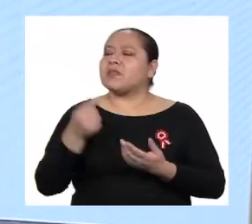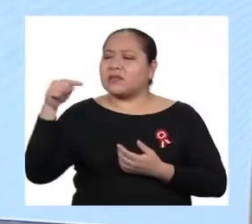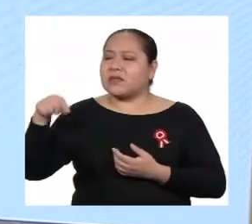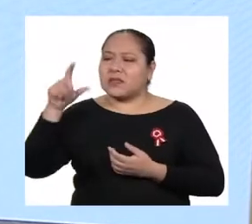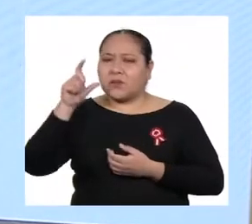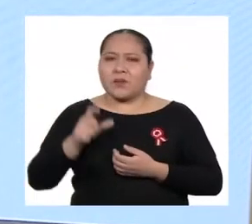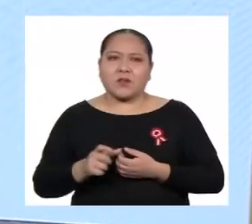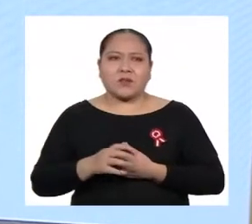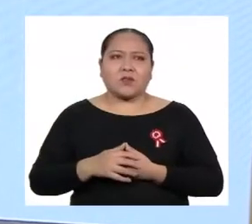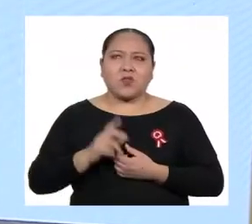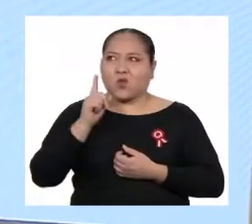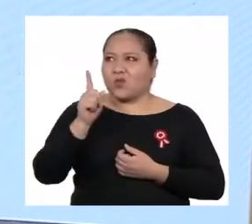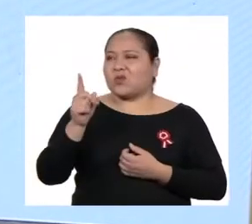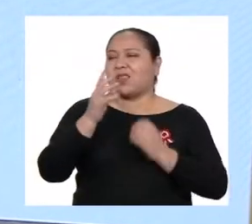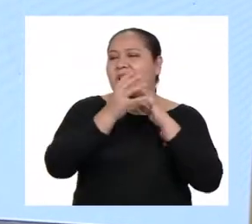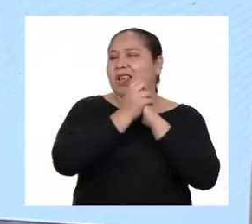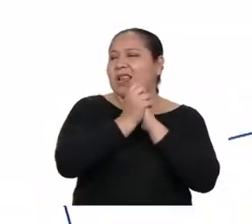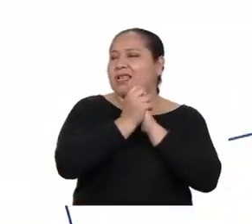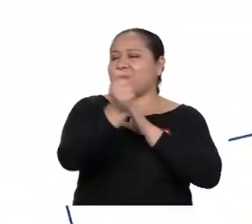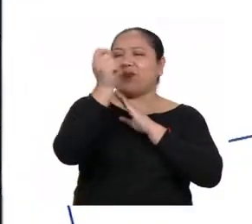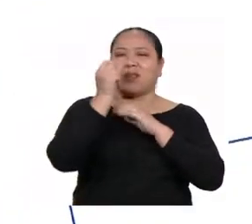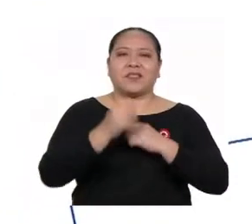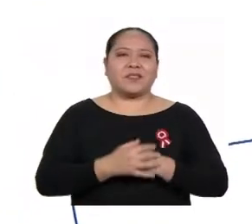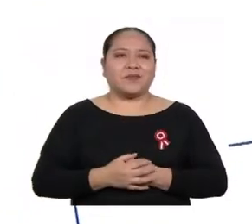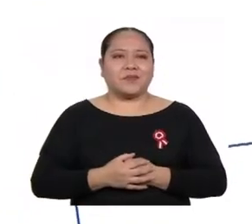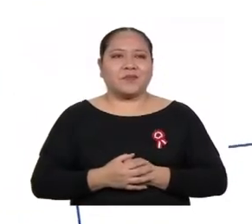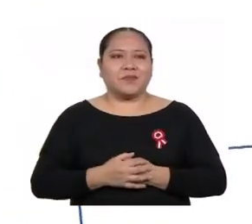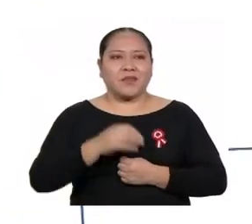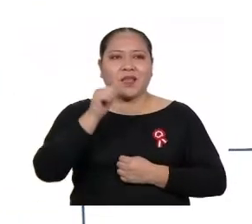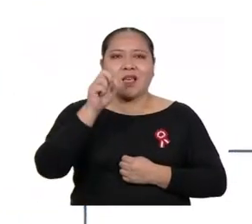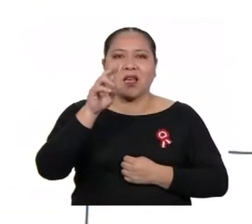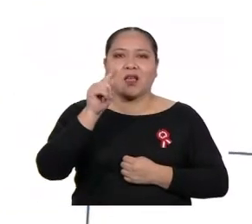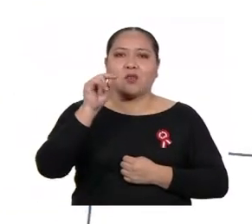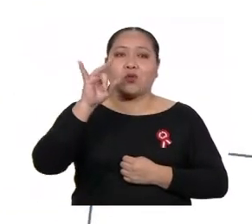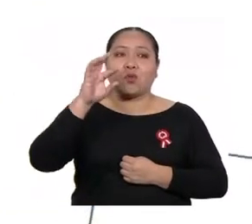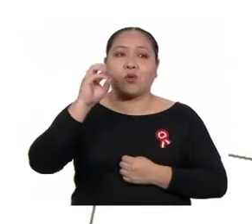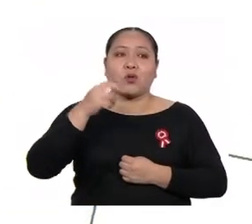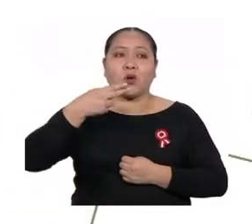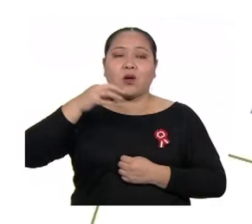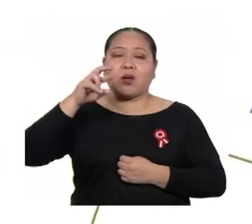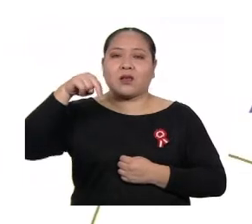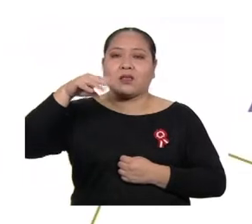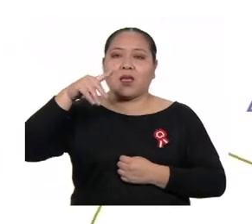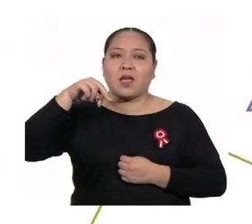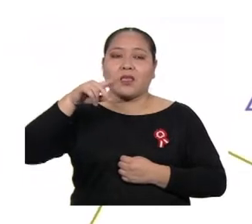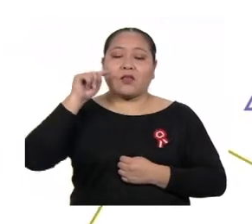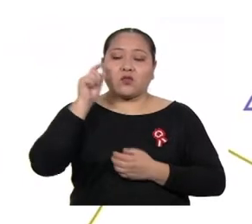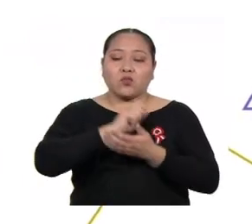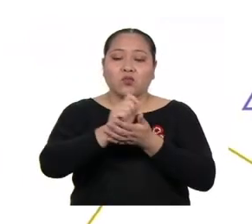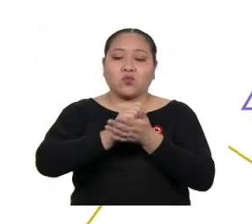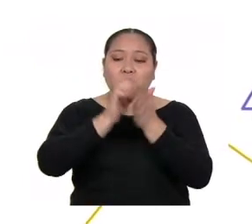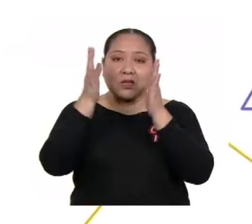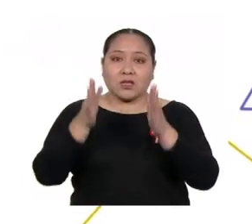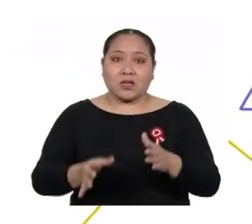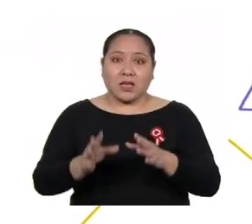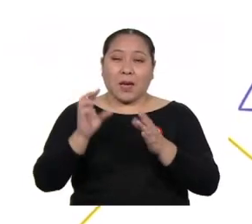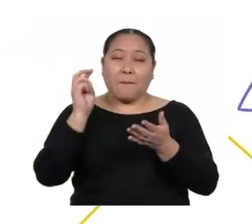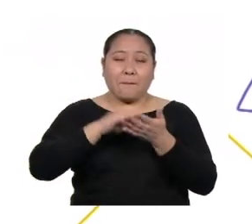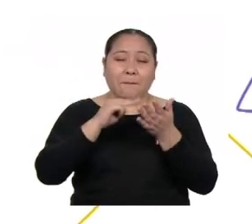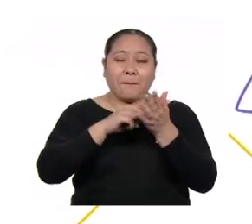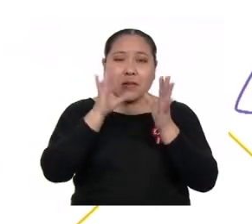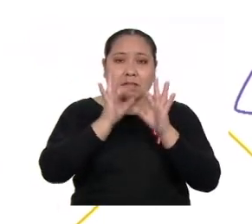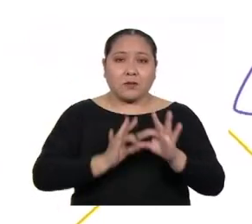autor. Usted es la experta. Arturo Hernández es uno de los escritores más importantes